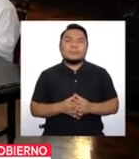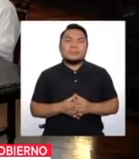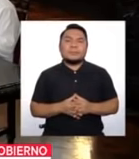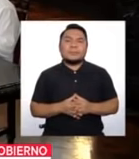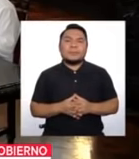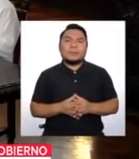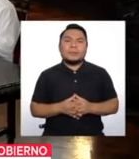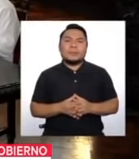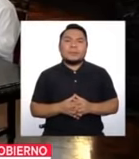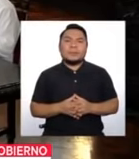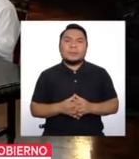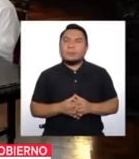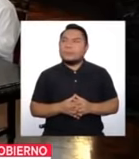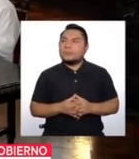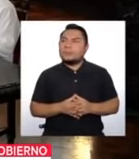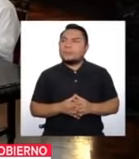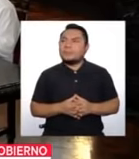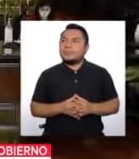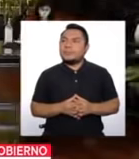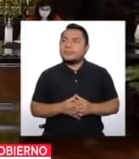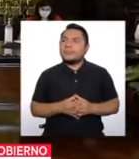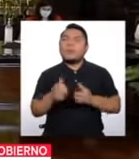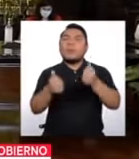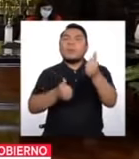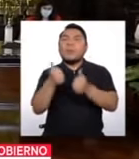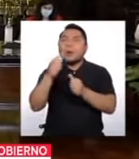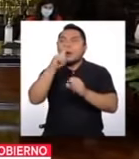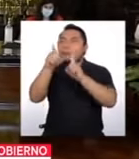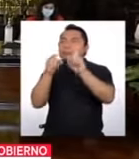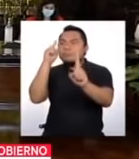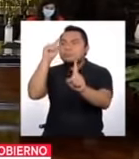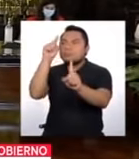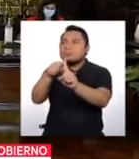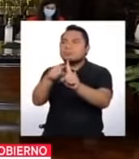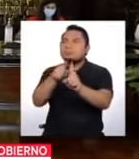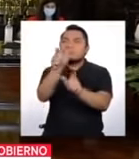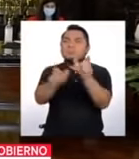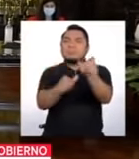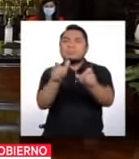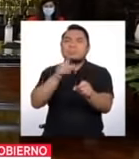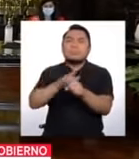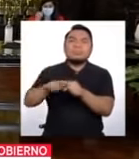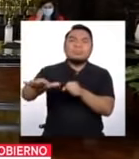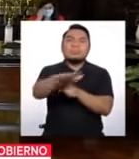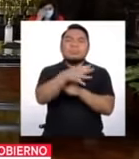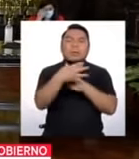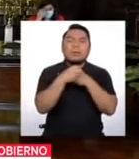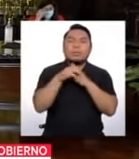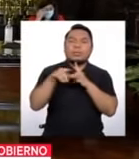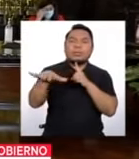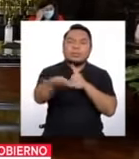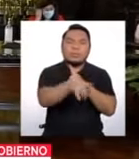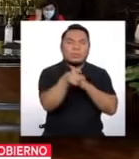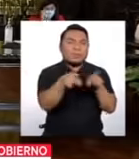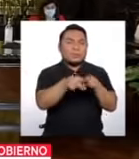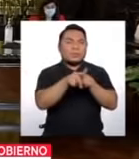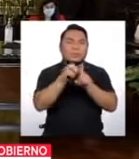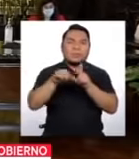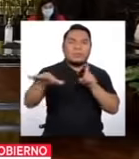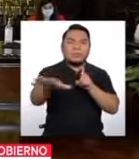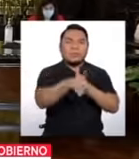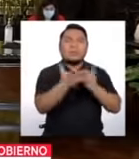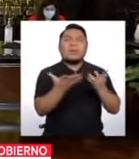del gobierno? ¿Cuáles son las proyecciones de que los desplazados que retornan por sus medios se contagien y contagien a otros en la